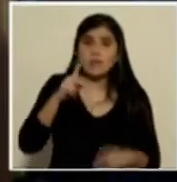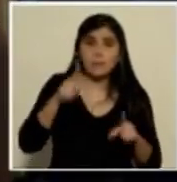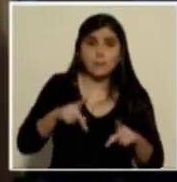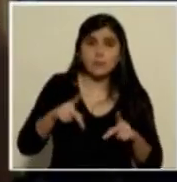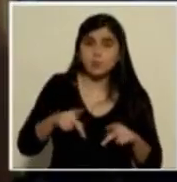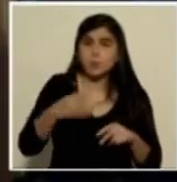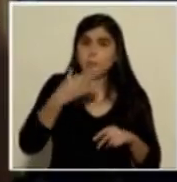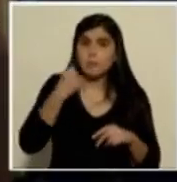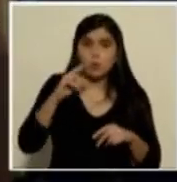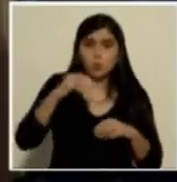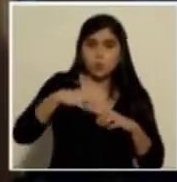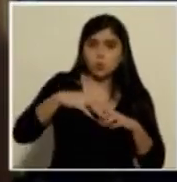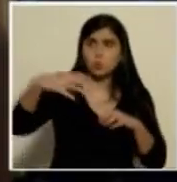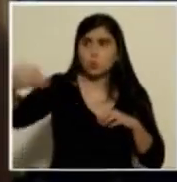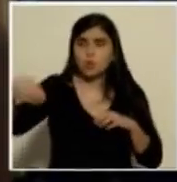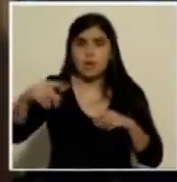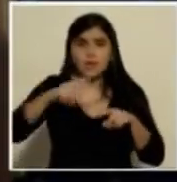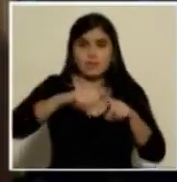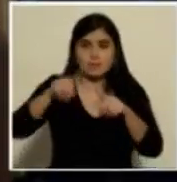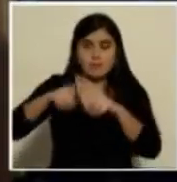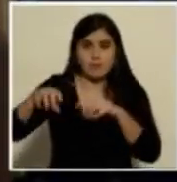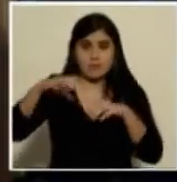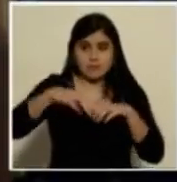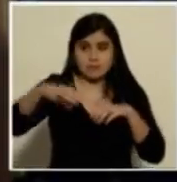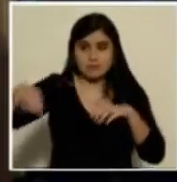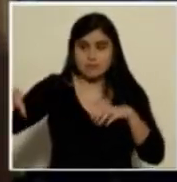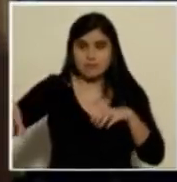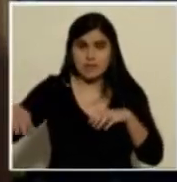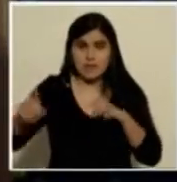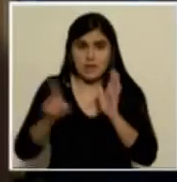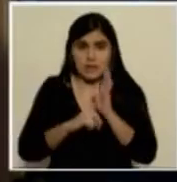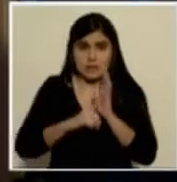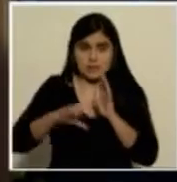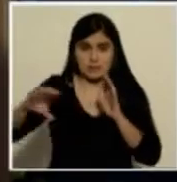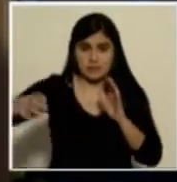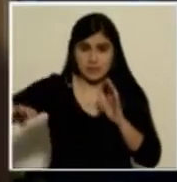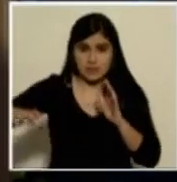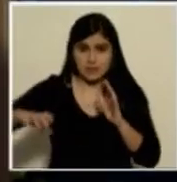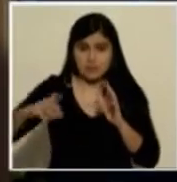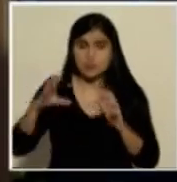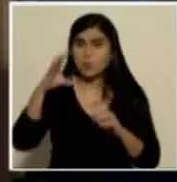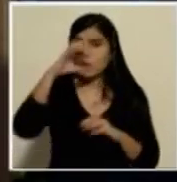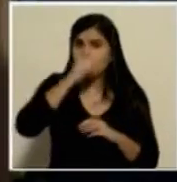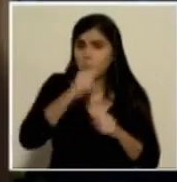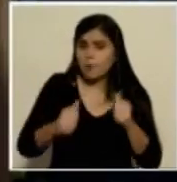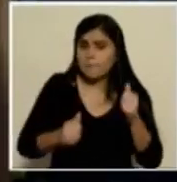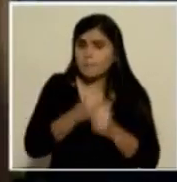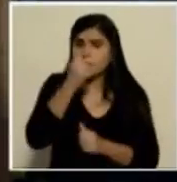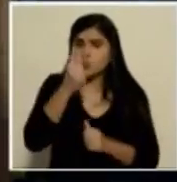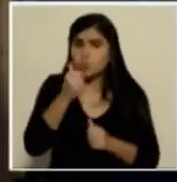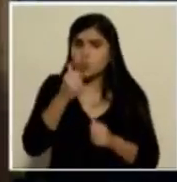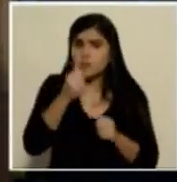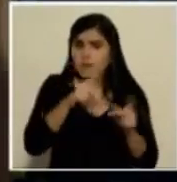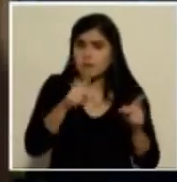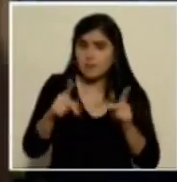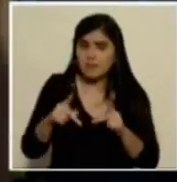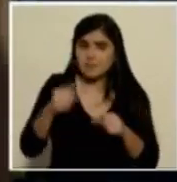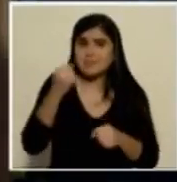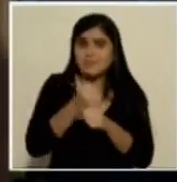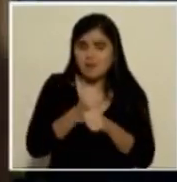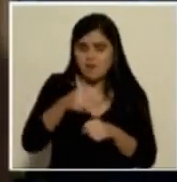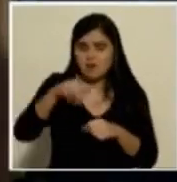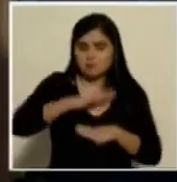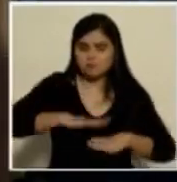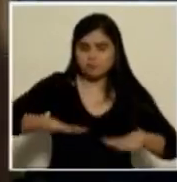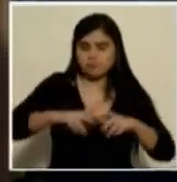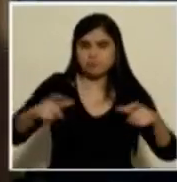en especial en estas zonas naranja, ¿verdad? Tomando en cuenta que la mayoría de la población trabaja en la GAM,